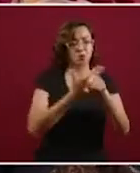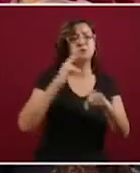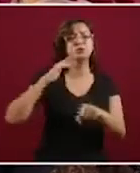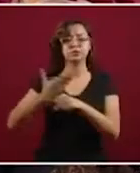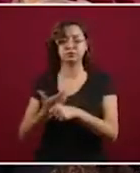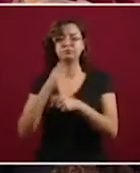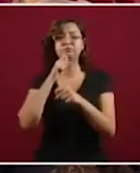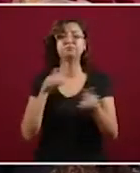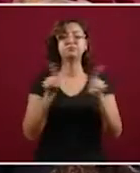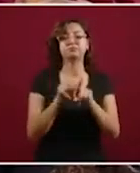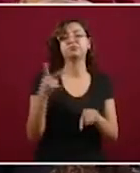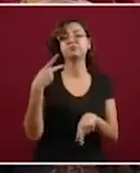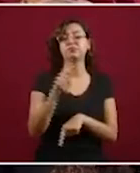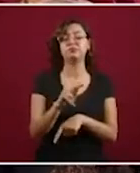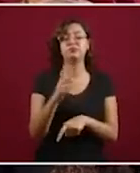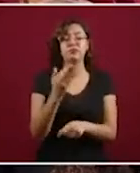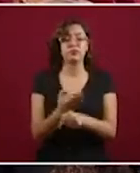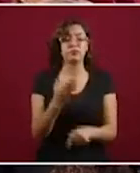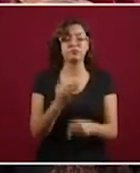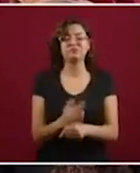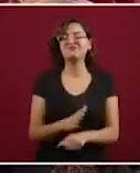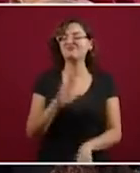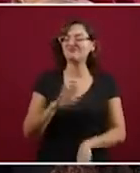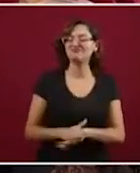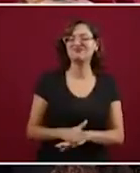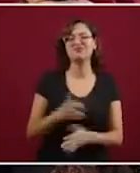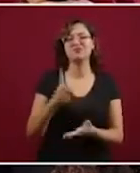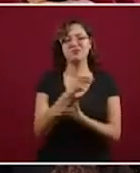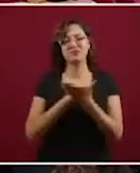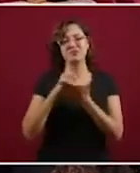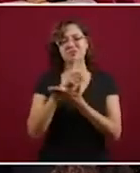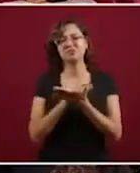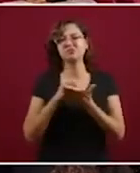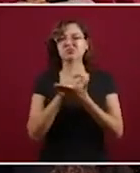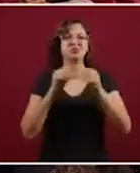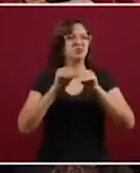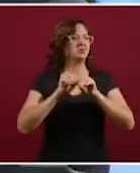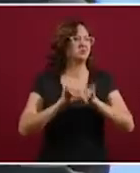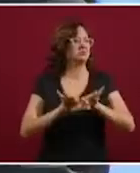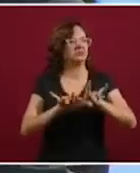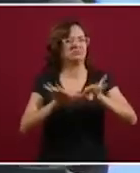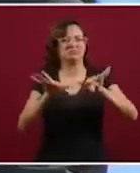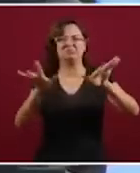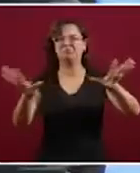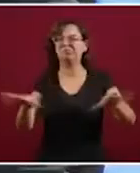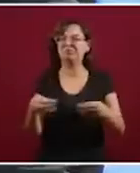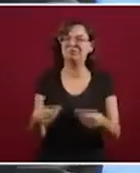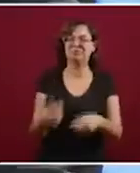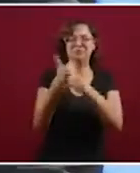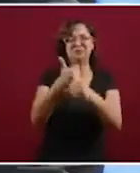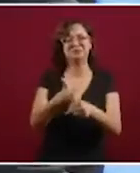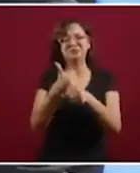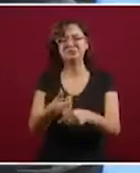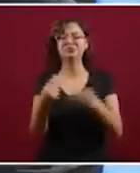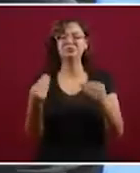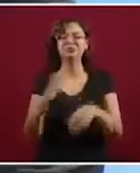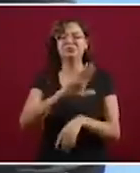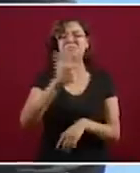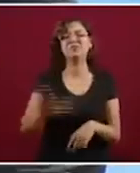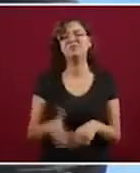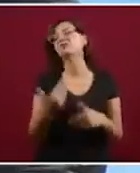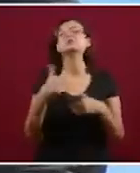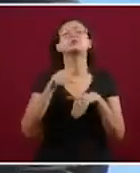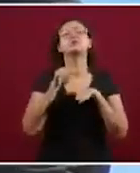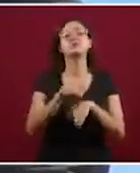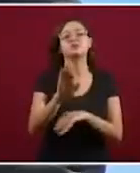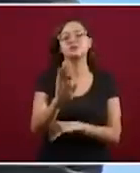hoy con un nuevo flagelo una nueva droga que está sembrando mucho dolor y mucha muerte que es el tema del